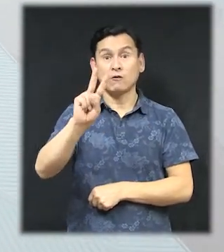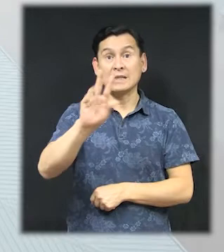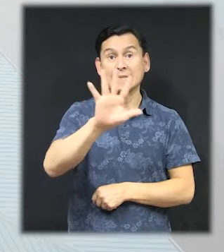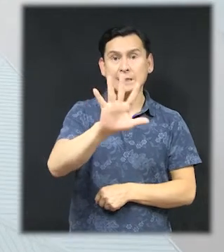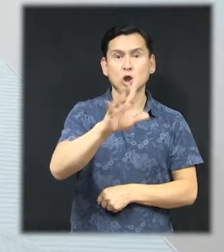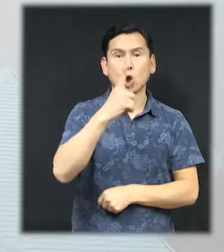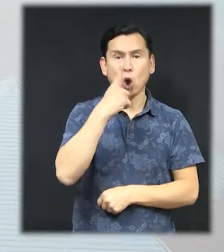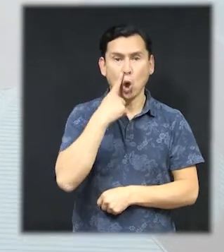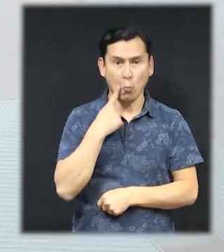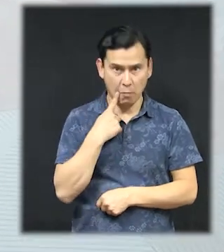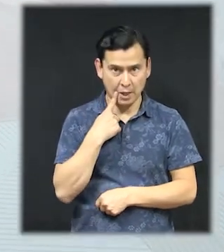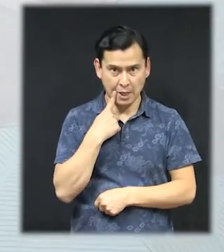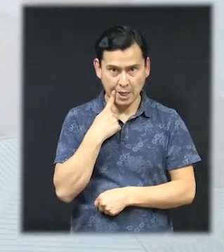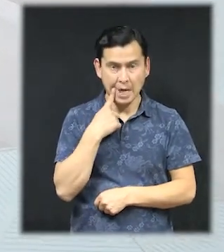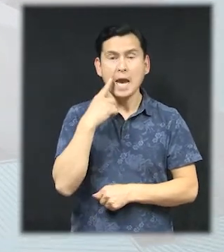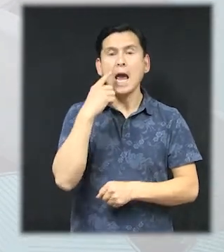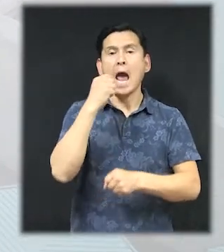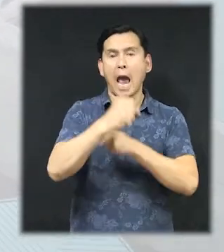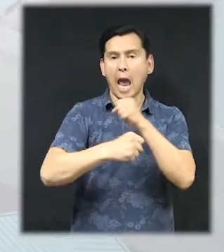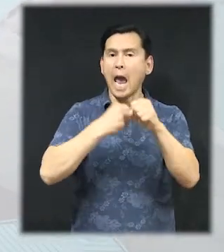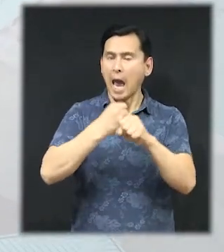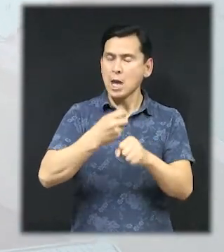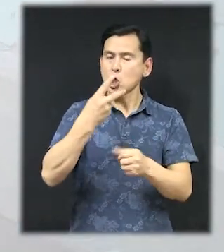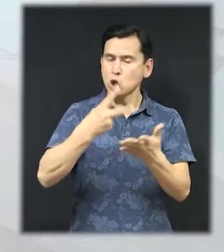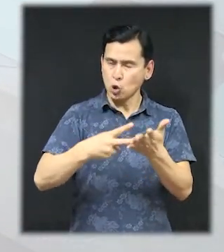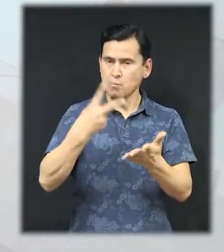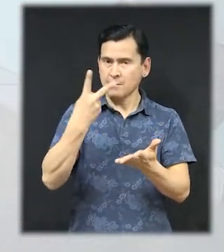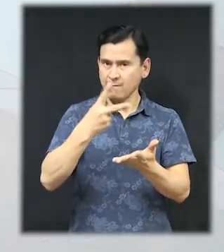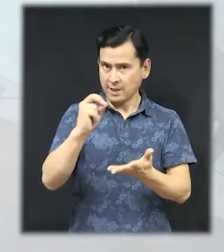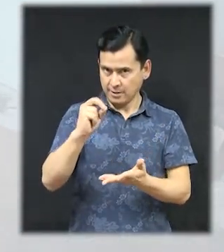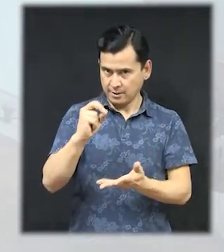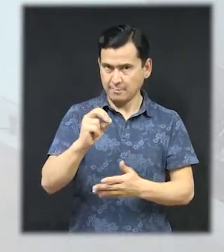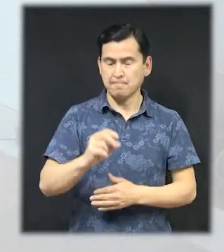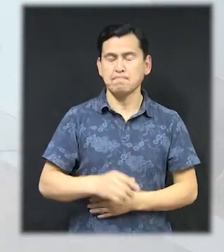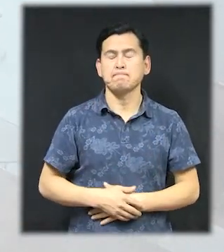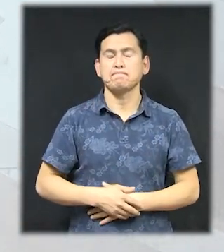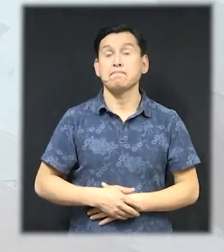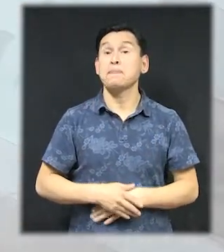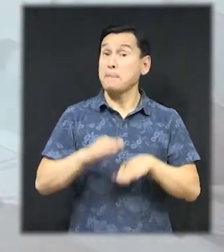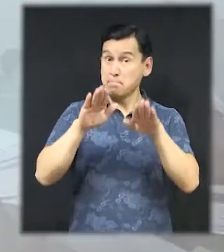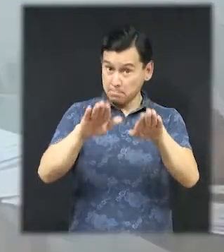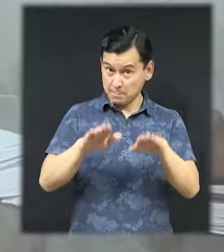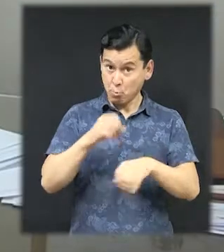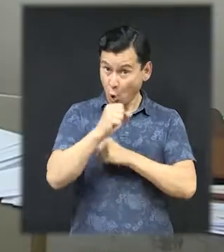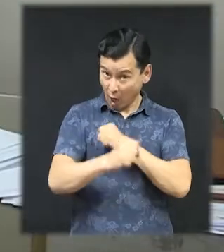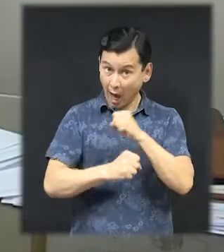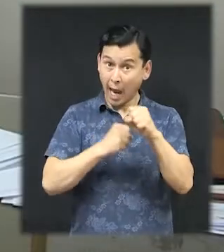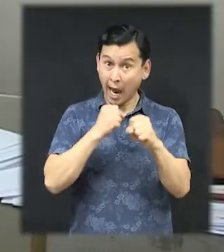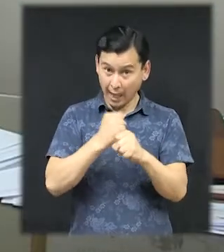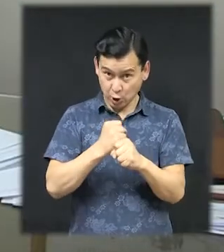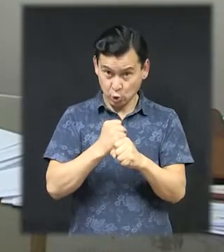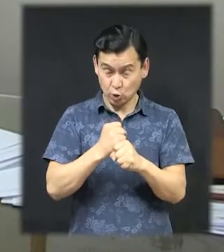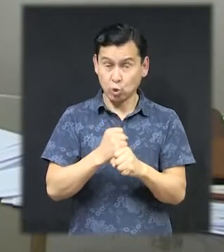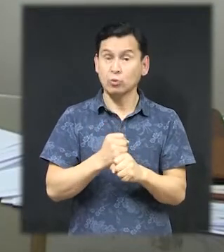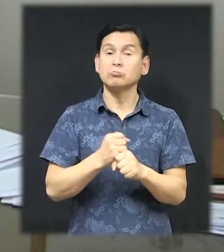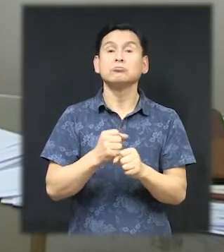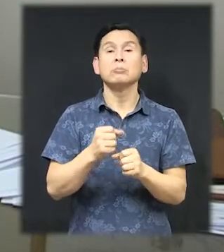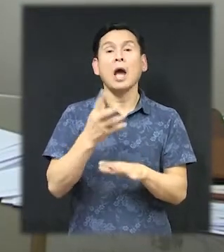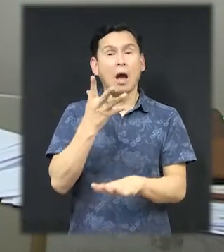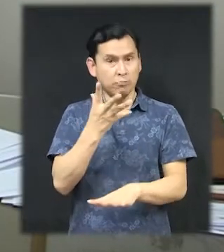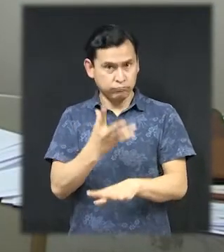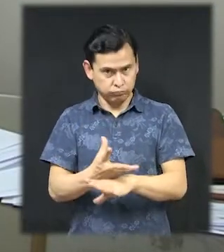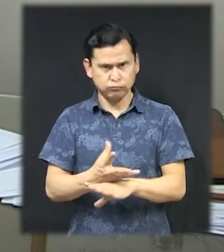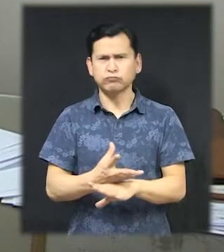a hombres, esto durante el año 2020. Durante el año 2020, como todos los años,